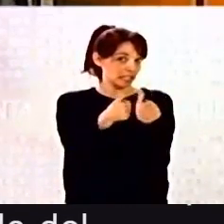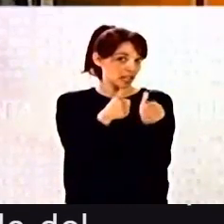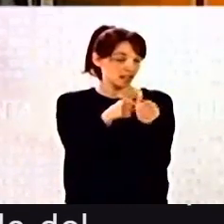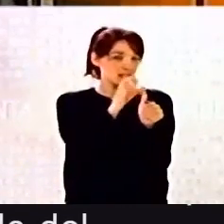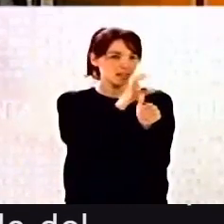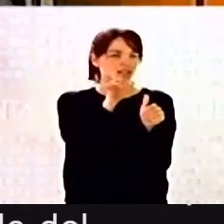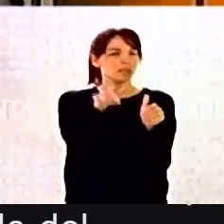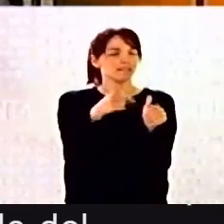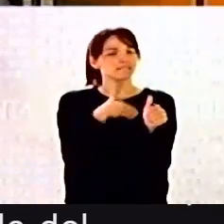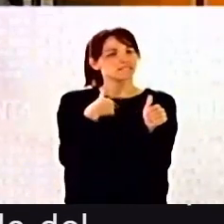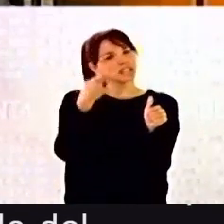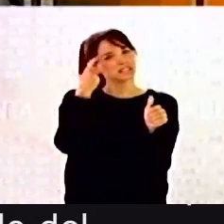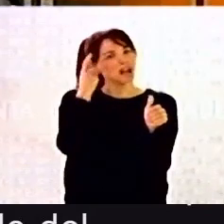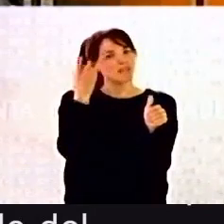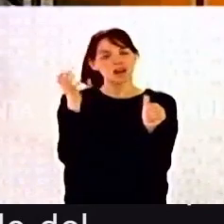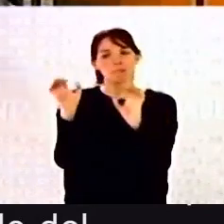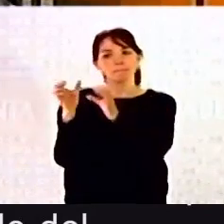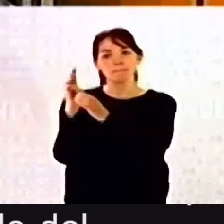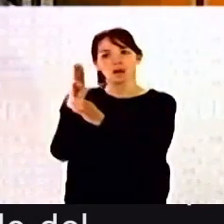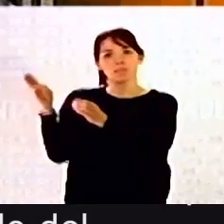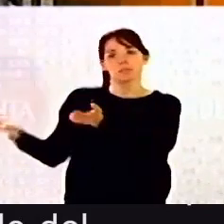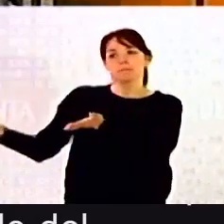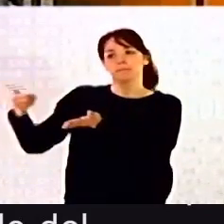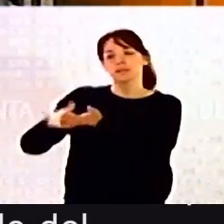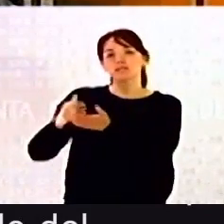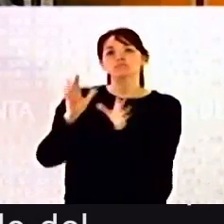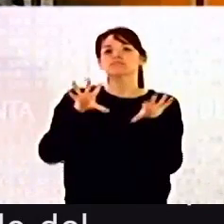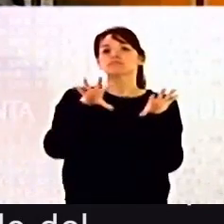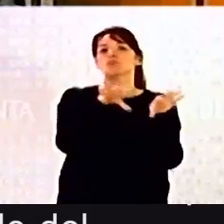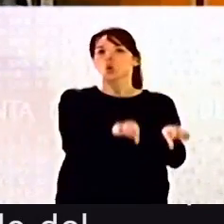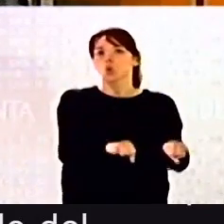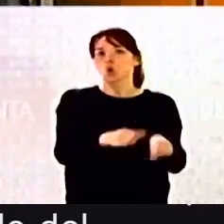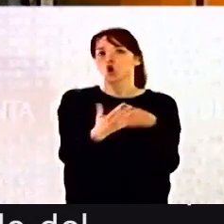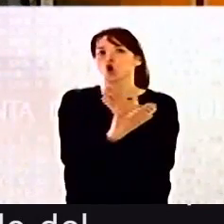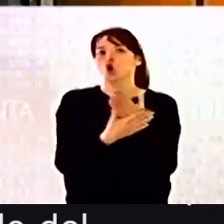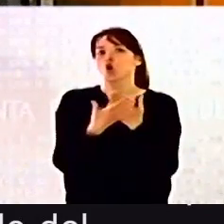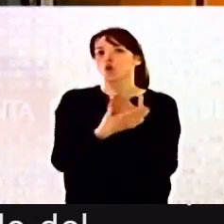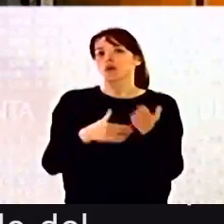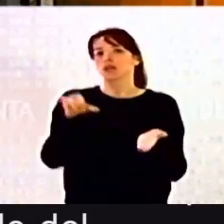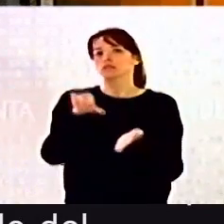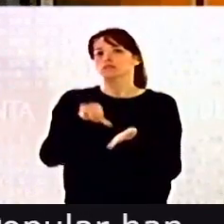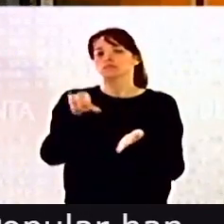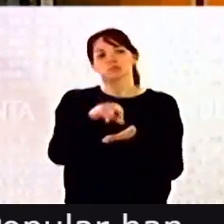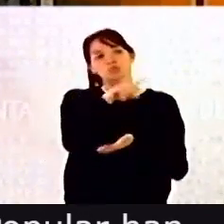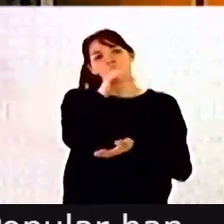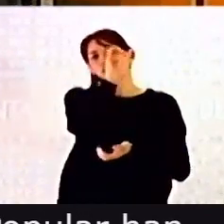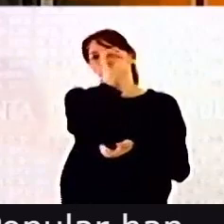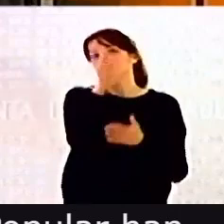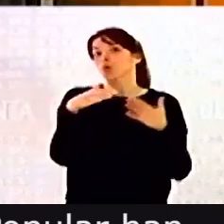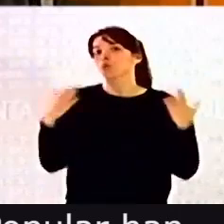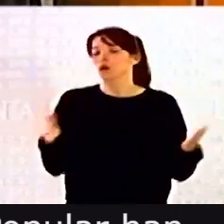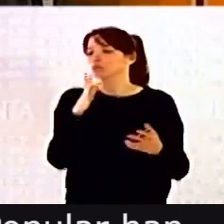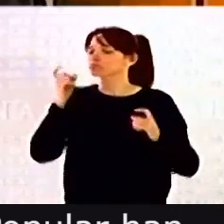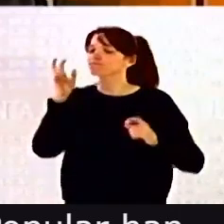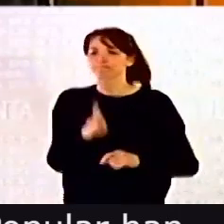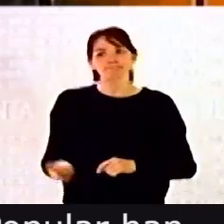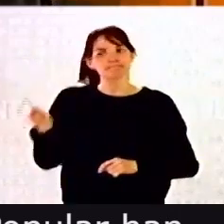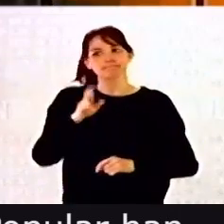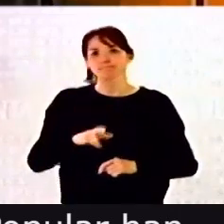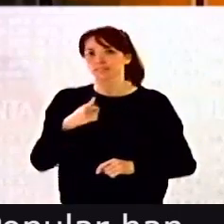saber, desde el Partido Popular han pedido que se intervenga desde el Gobierno central. Quería saber su opinión porque siguen insistiendo en que